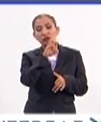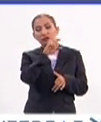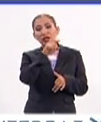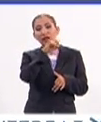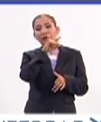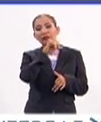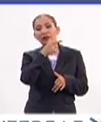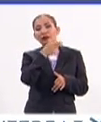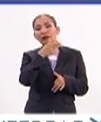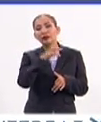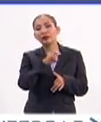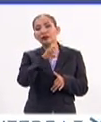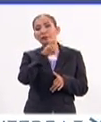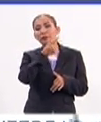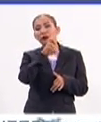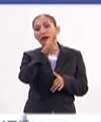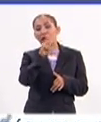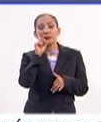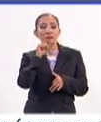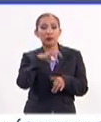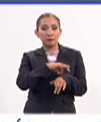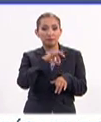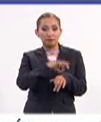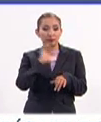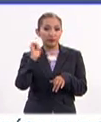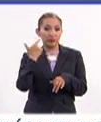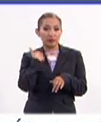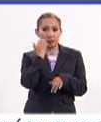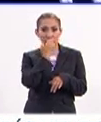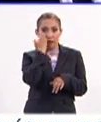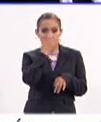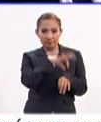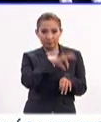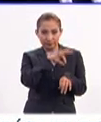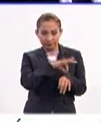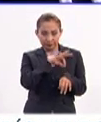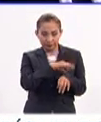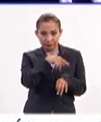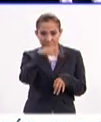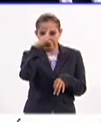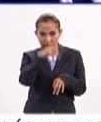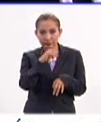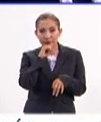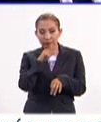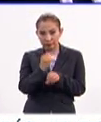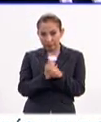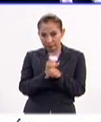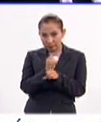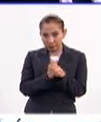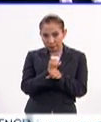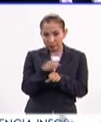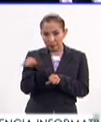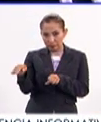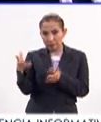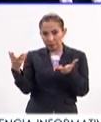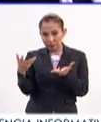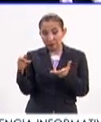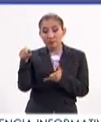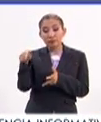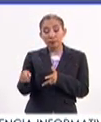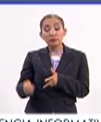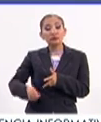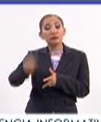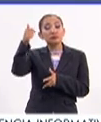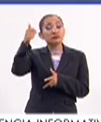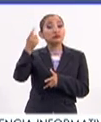Rosalinda Guevara, ella es médica, es egresada de la Facultad de Medicina y también es investigadora, así es. Y ella